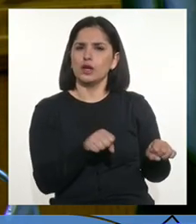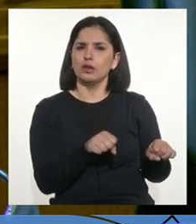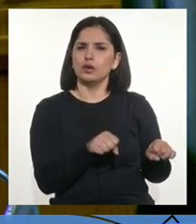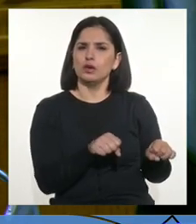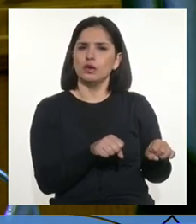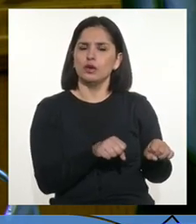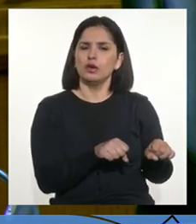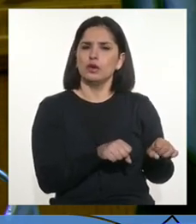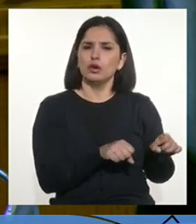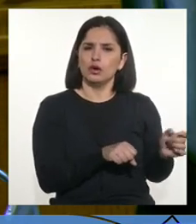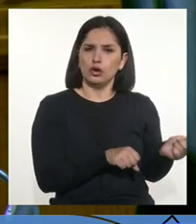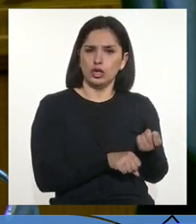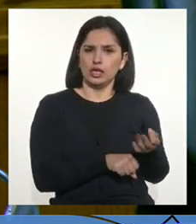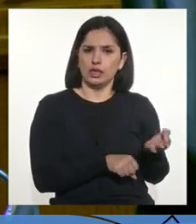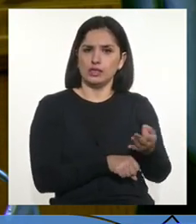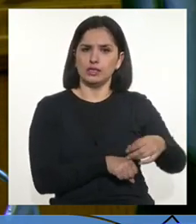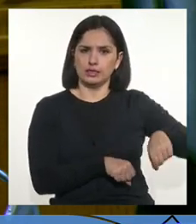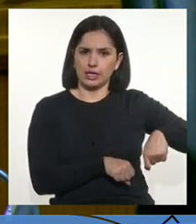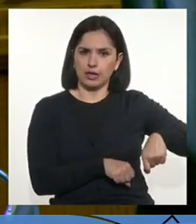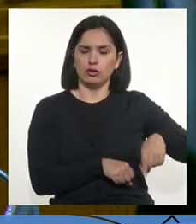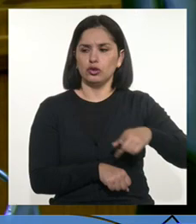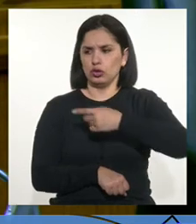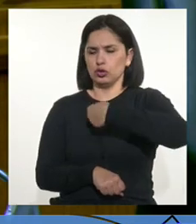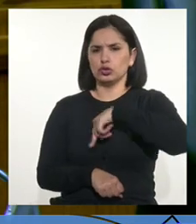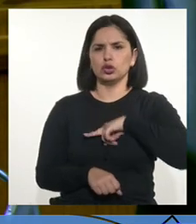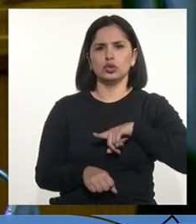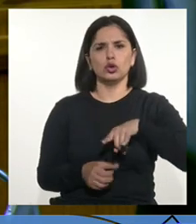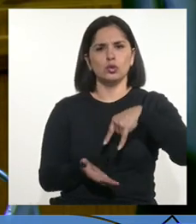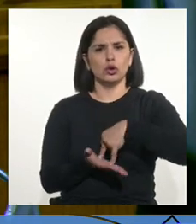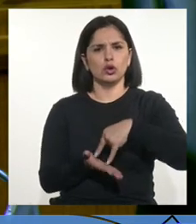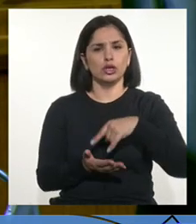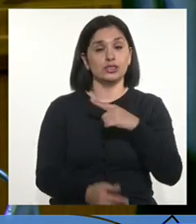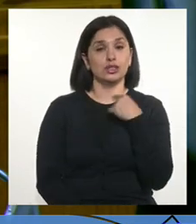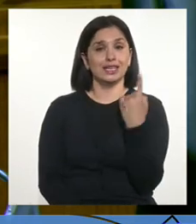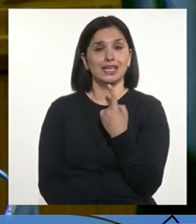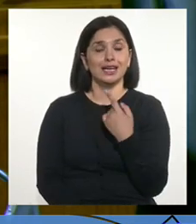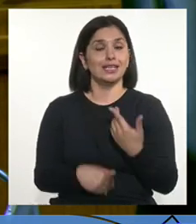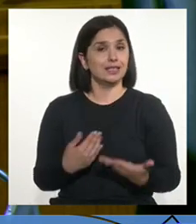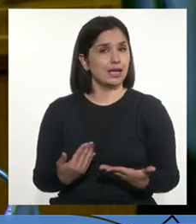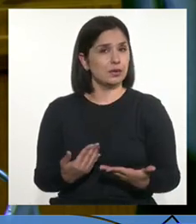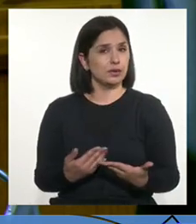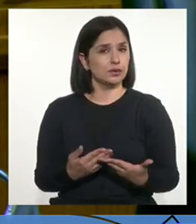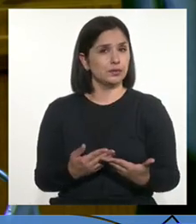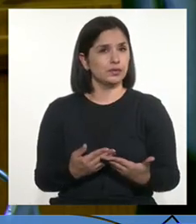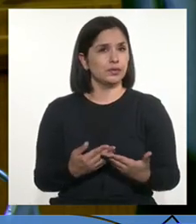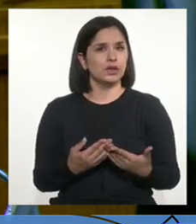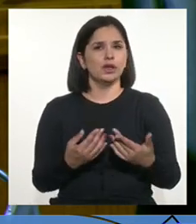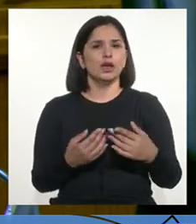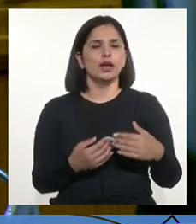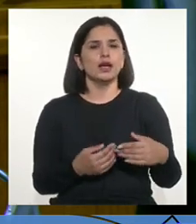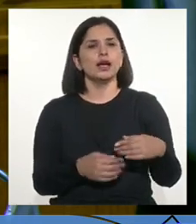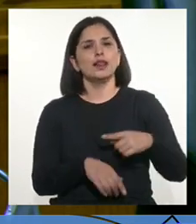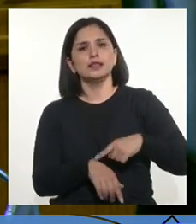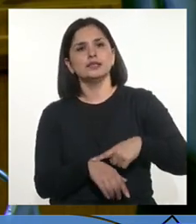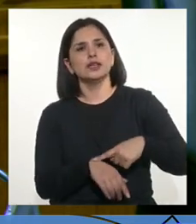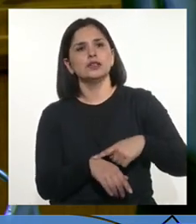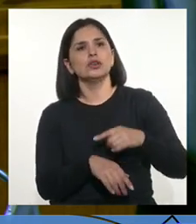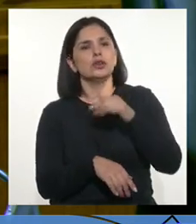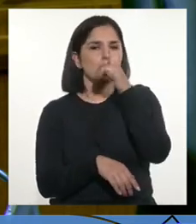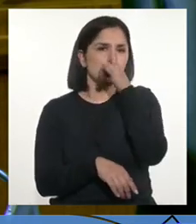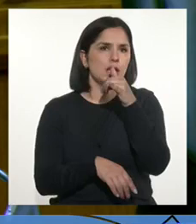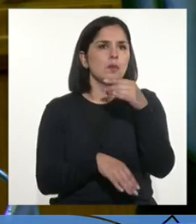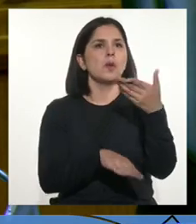que nosotros como senado como congreso en general estamos más allá de pedirle cada cierto tiempo un informe específico